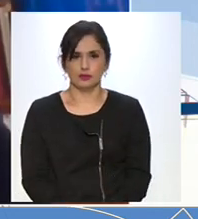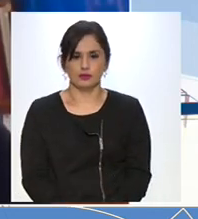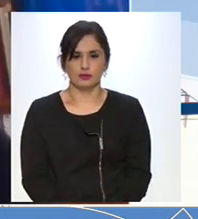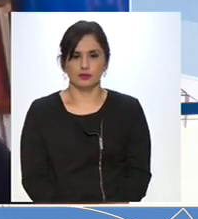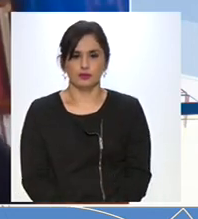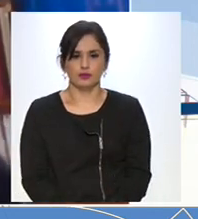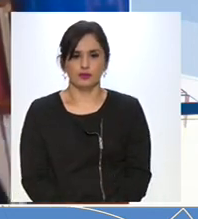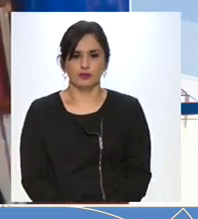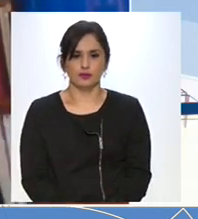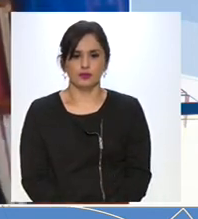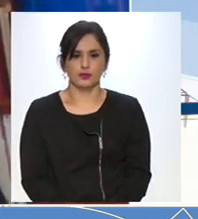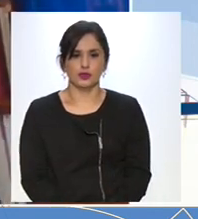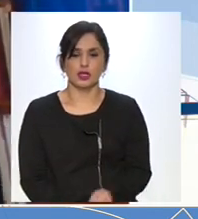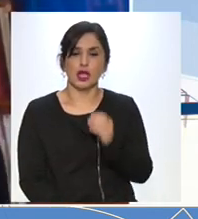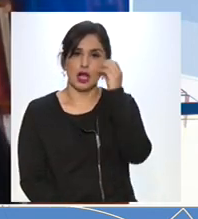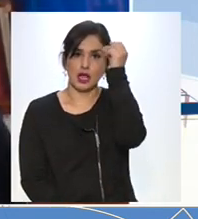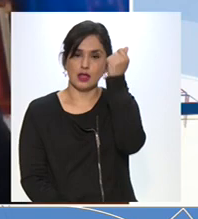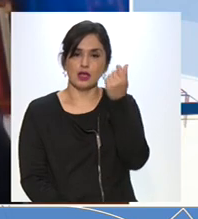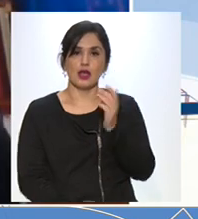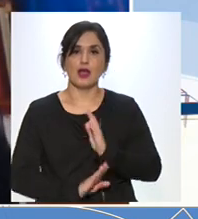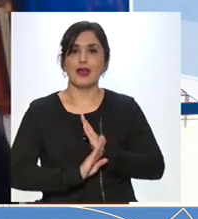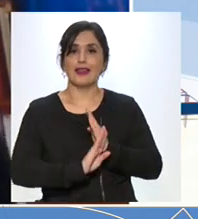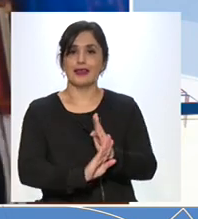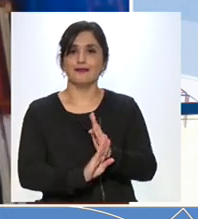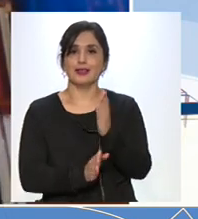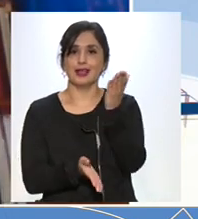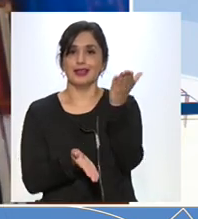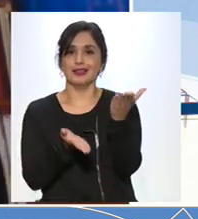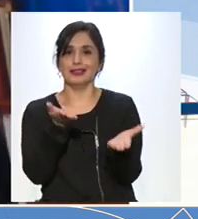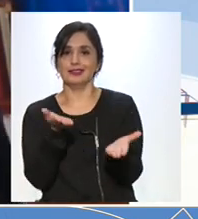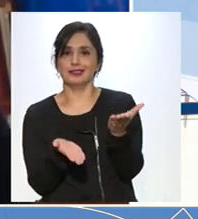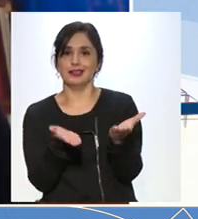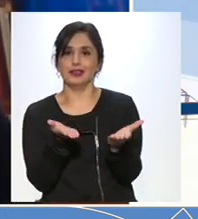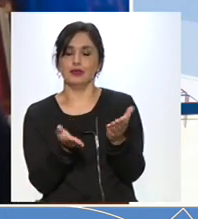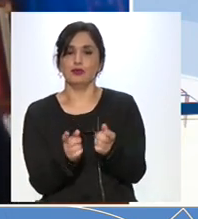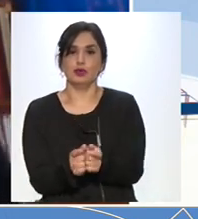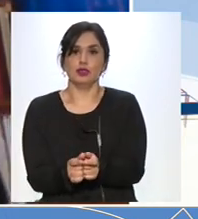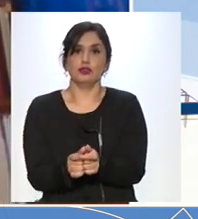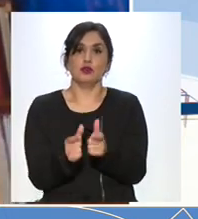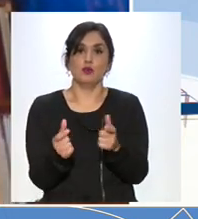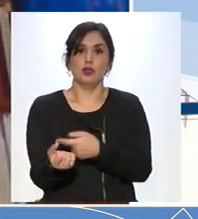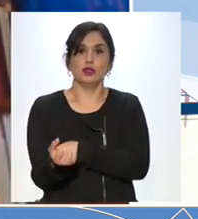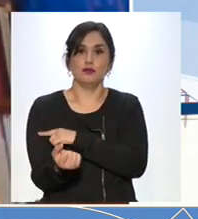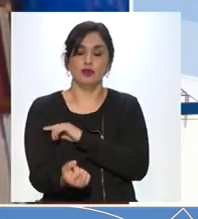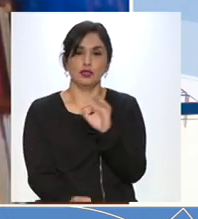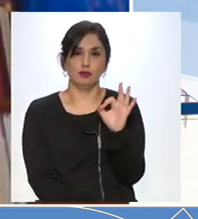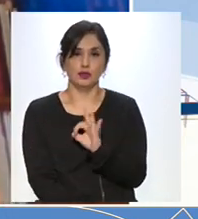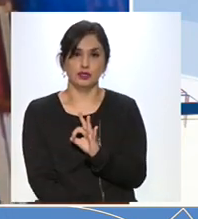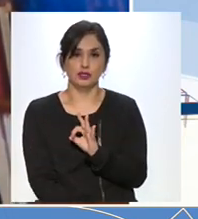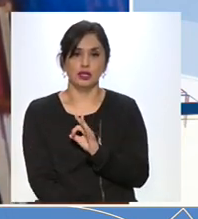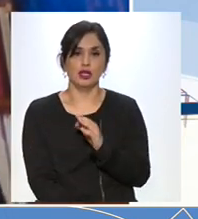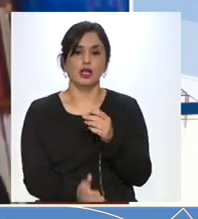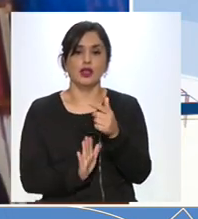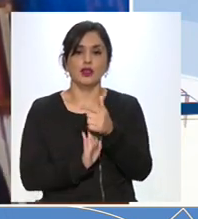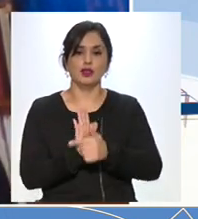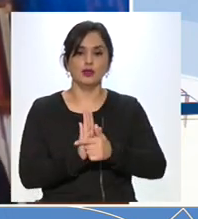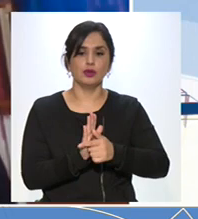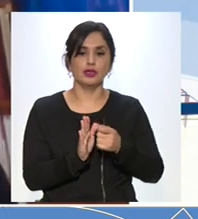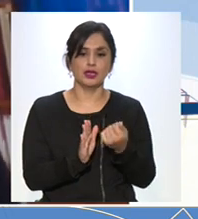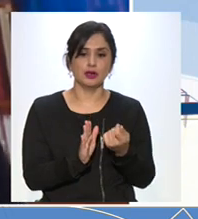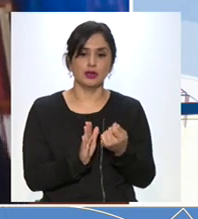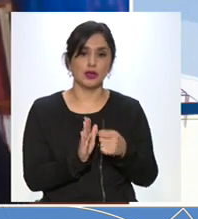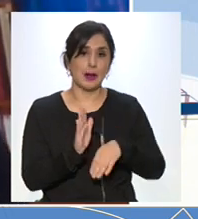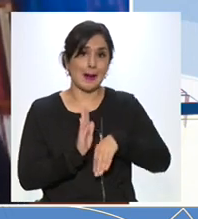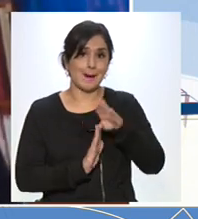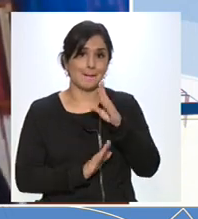esto inspirado en la idea de evitar la acumulación de desequilibrios, porque se incrementa fuertemente la tasa de política monetaria, la más grande desde